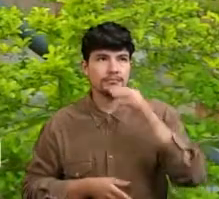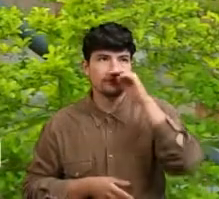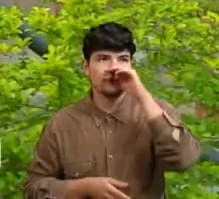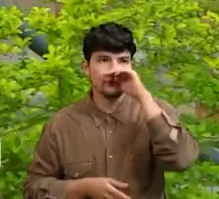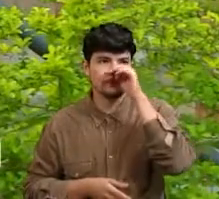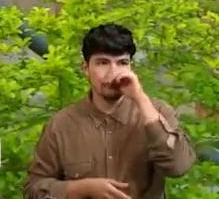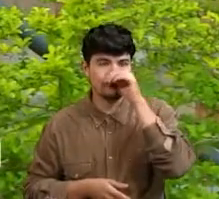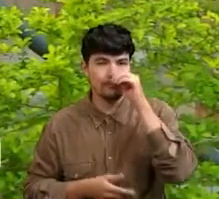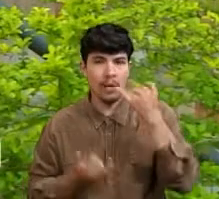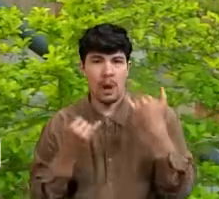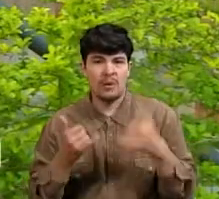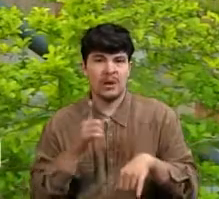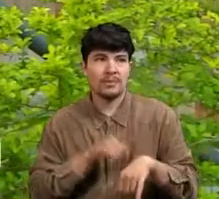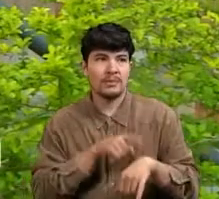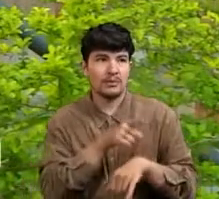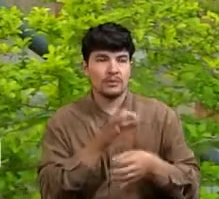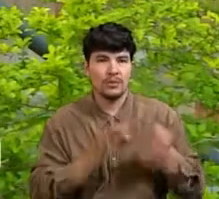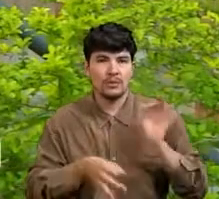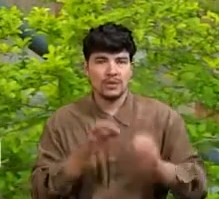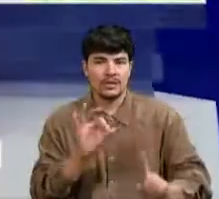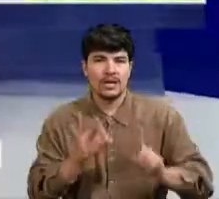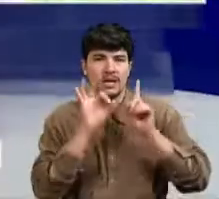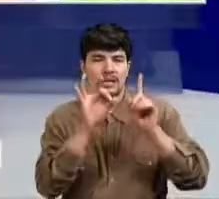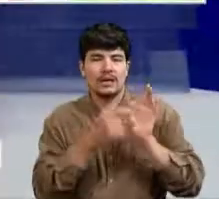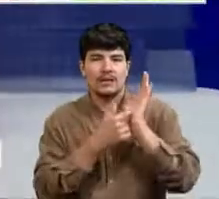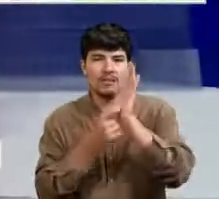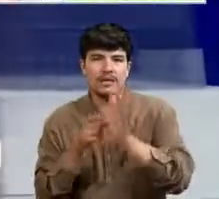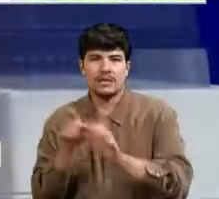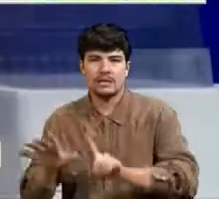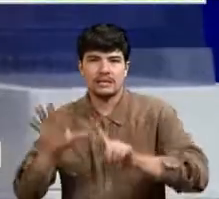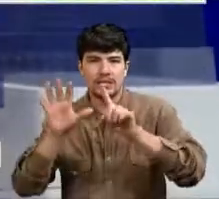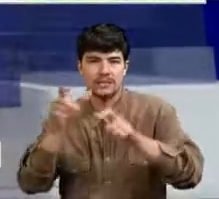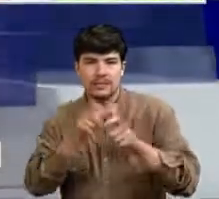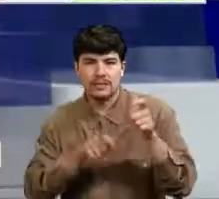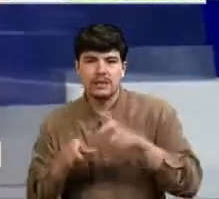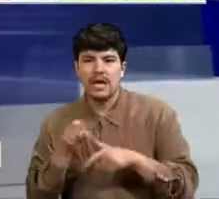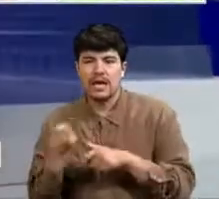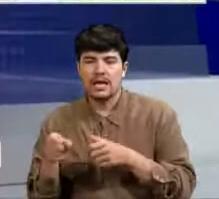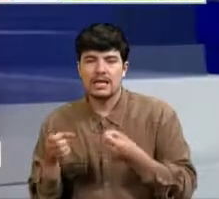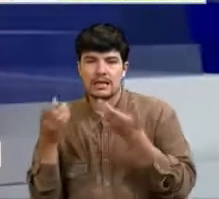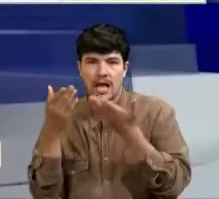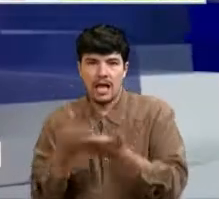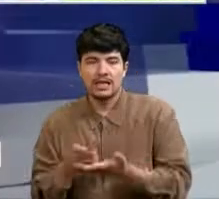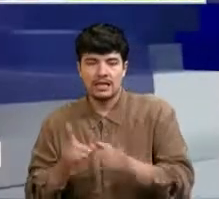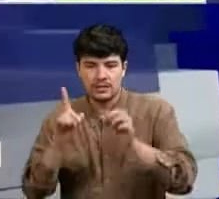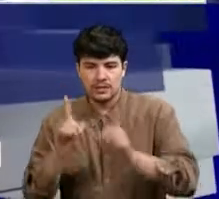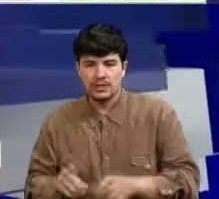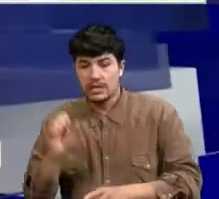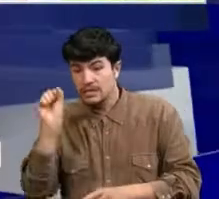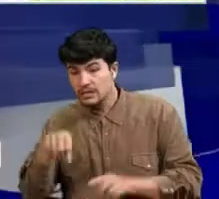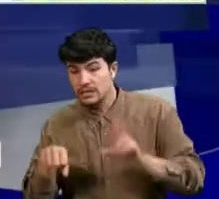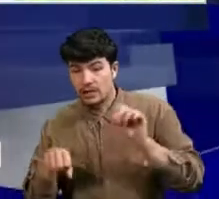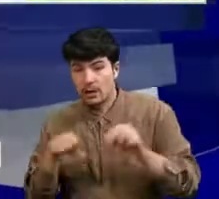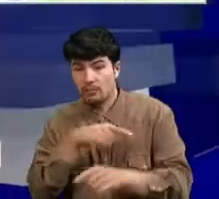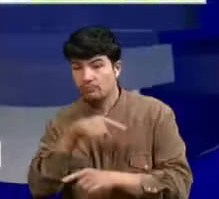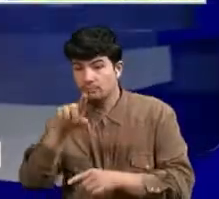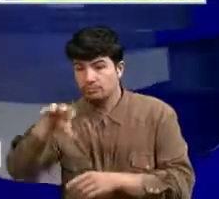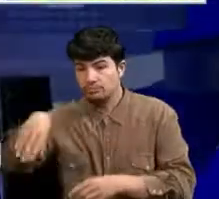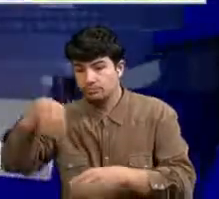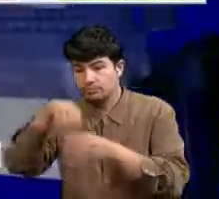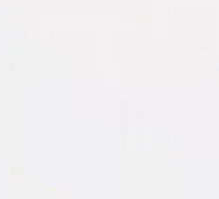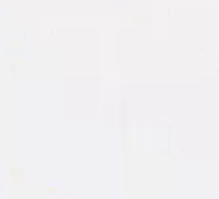en este momento ante un juez de garantías están siendo presentadas estas seis personas y allí se les define si se le dicta medida de aseguramiento intramural